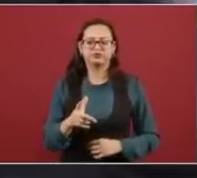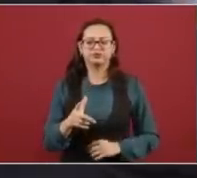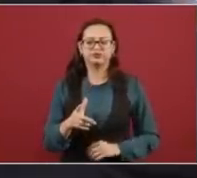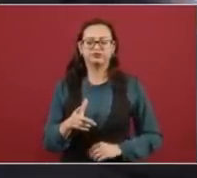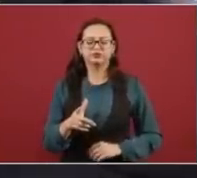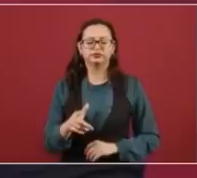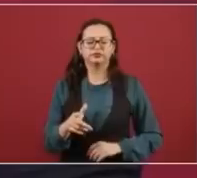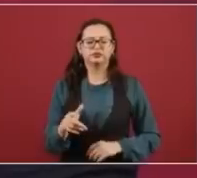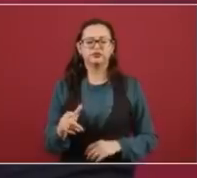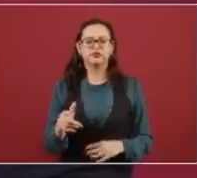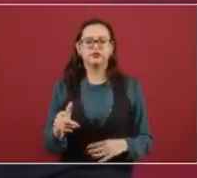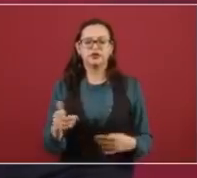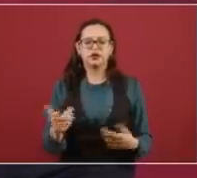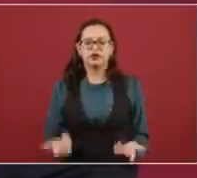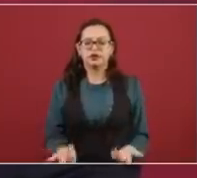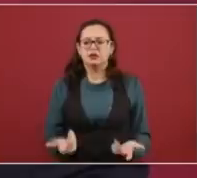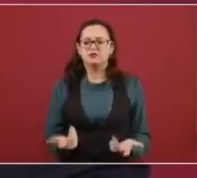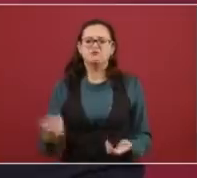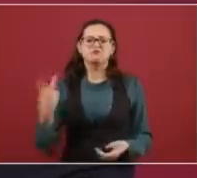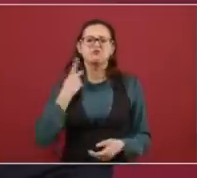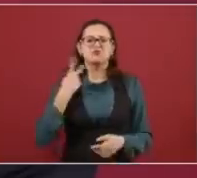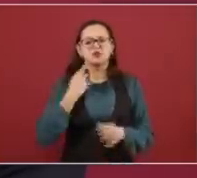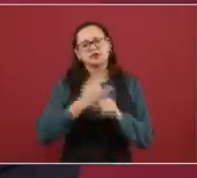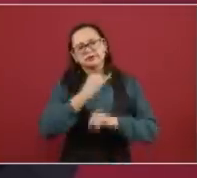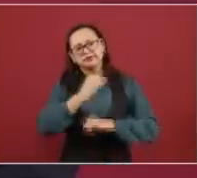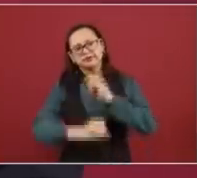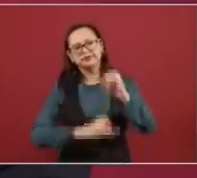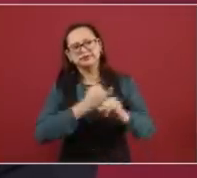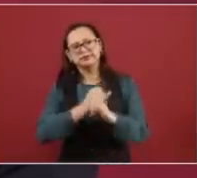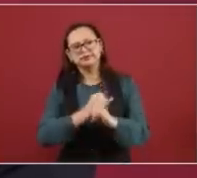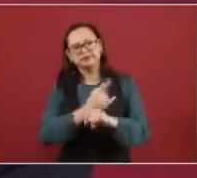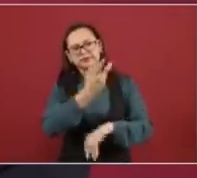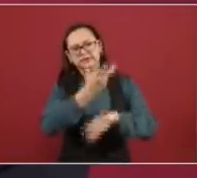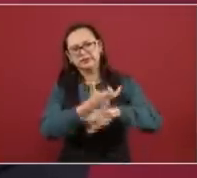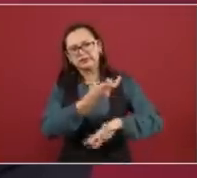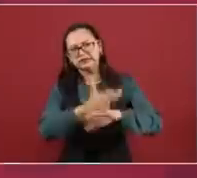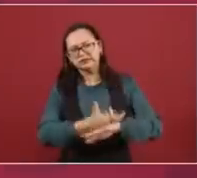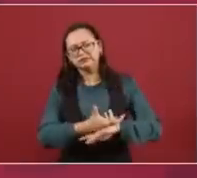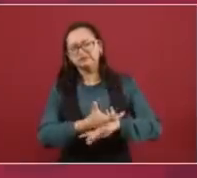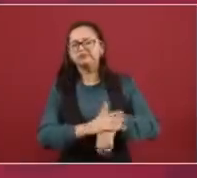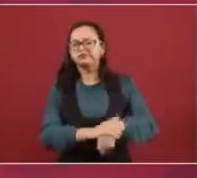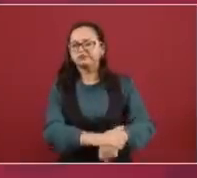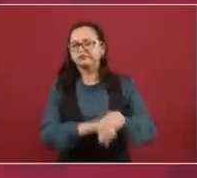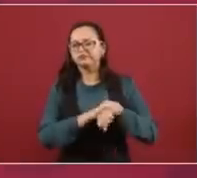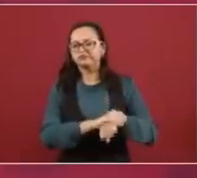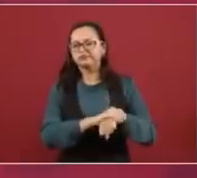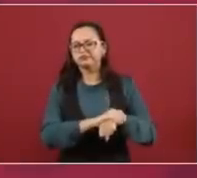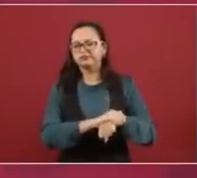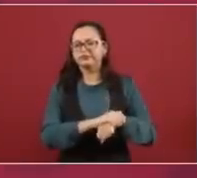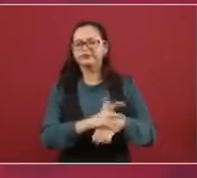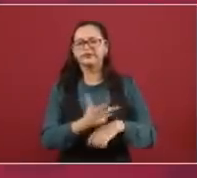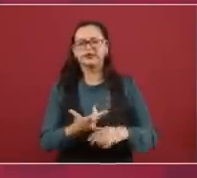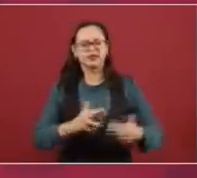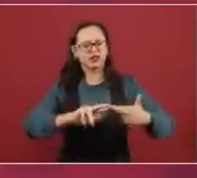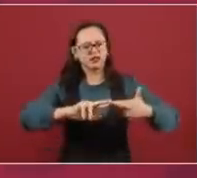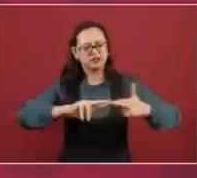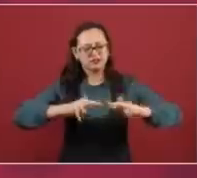de amistad con el gobierno de Estados Unidos, una